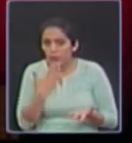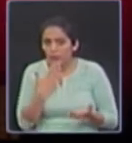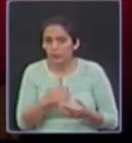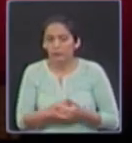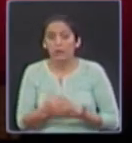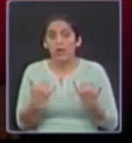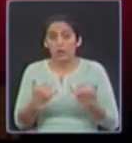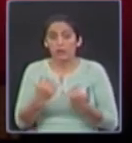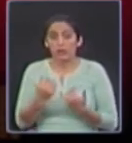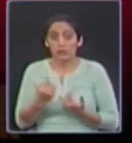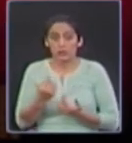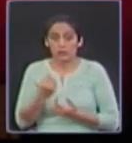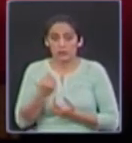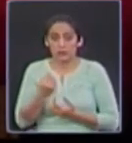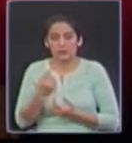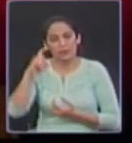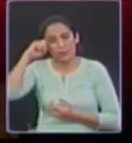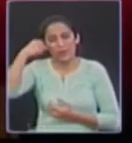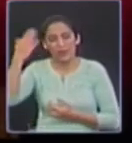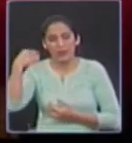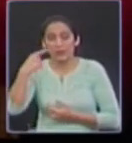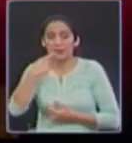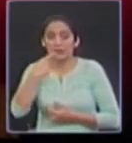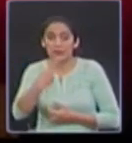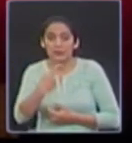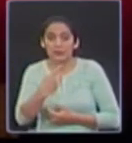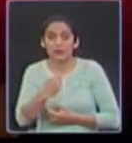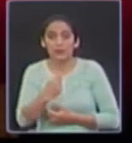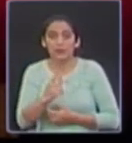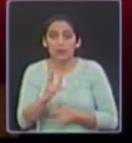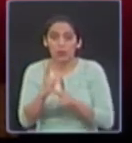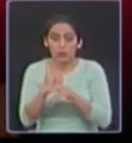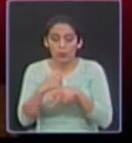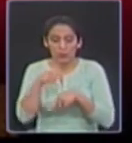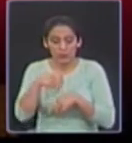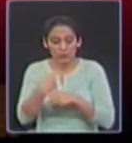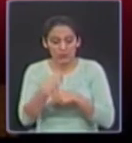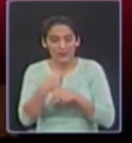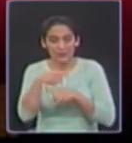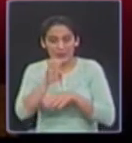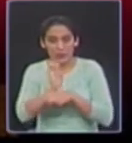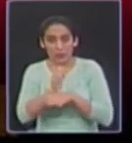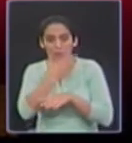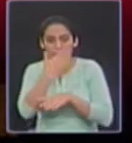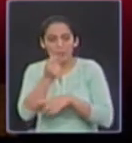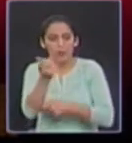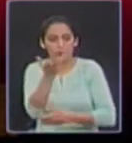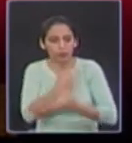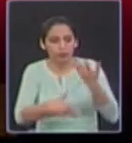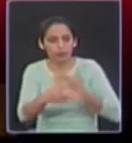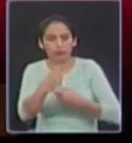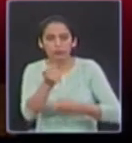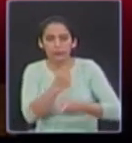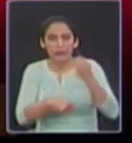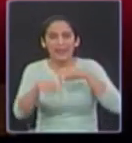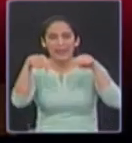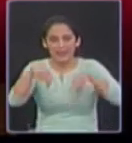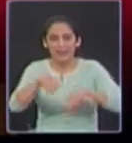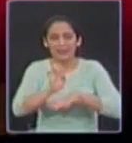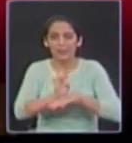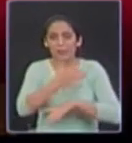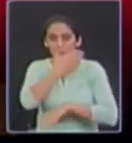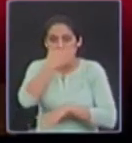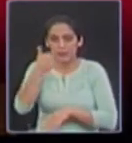decir, promover y potenciar el producto nacional. ¿Ha dado resultados? A ver, usted dijo algo muy importante. Las salvaguardias